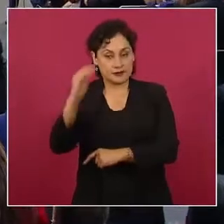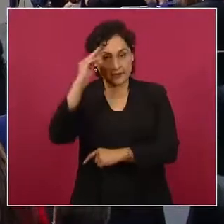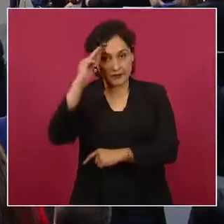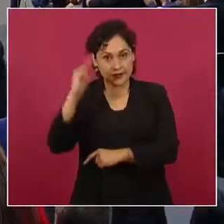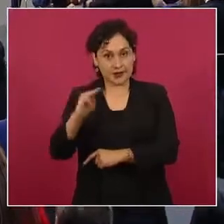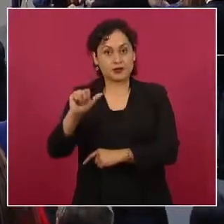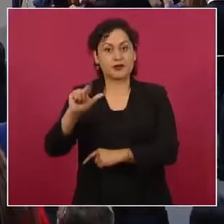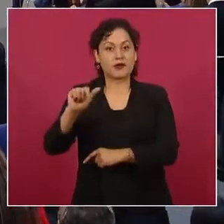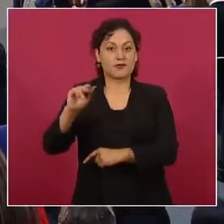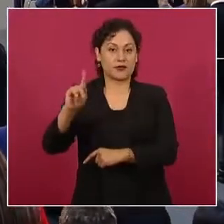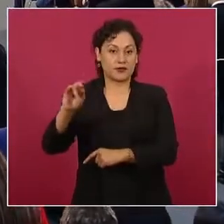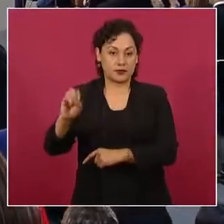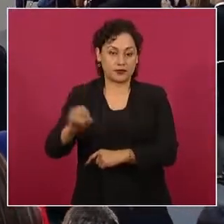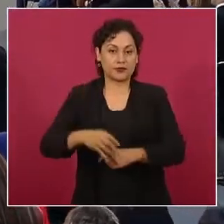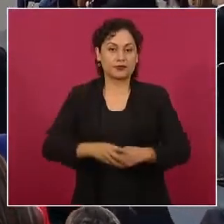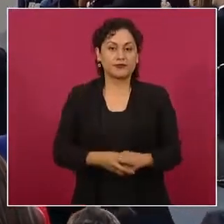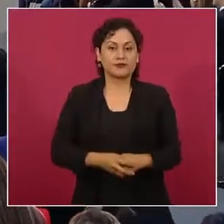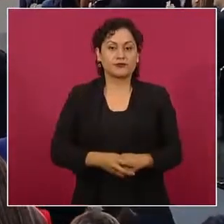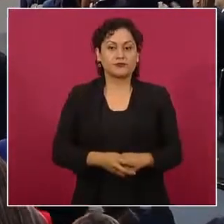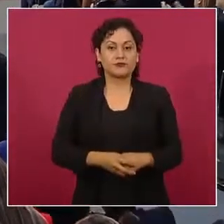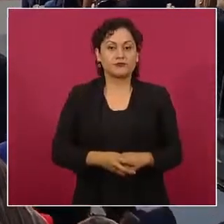Alberto Anaya.